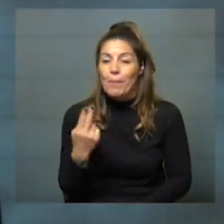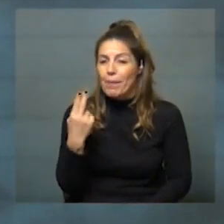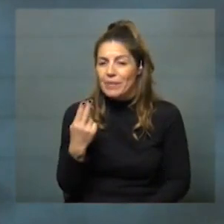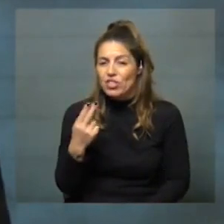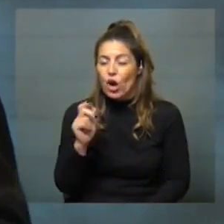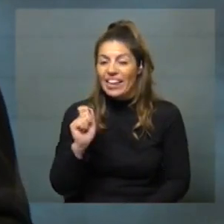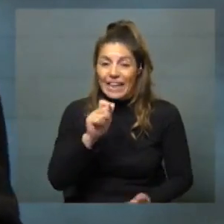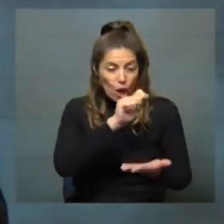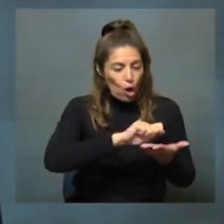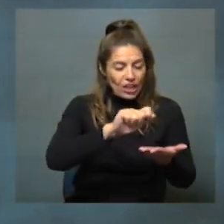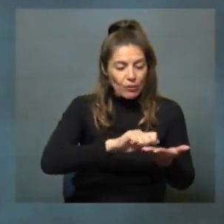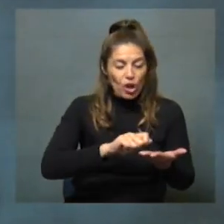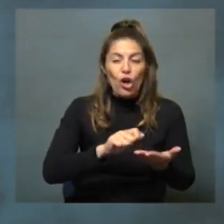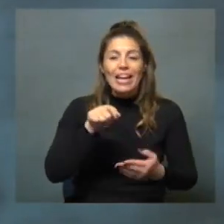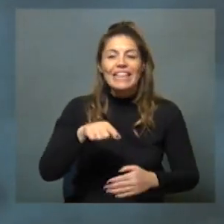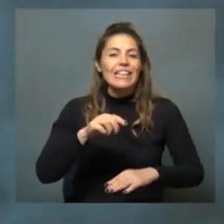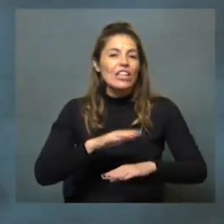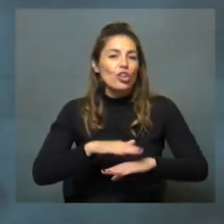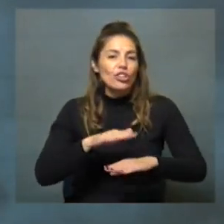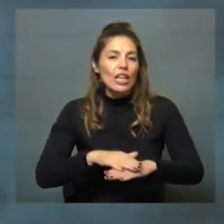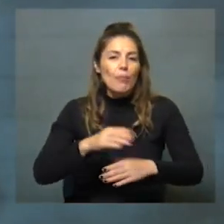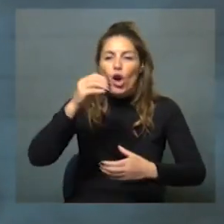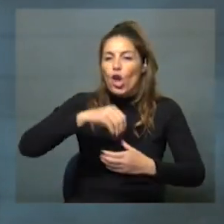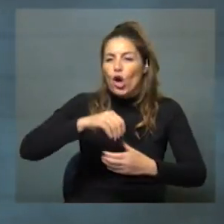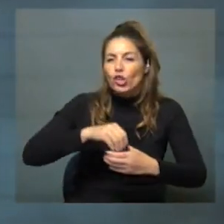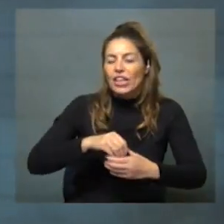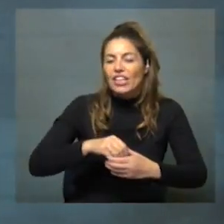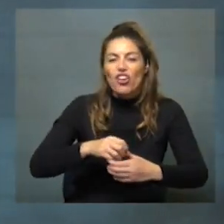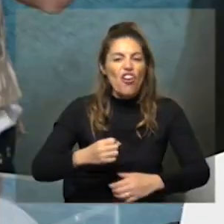estos tiempos de que los contenidos no valen nada,